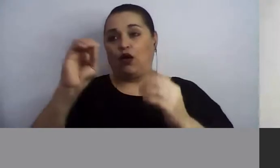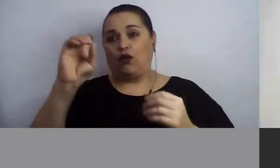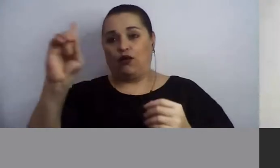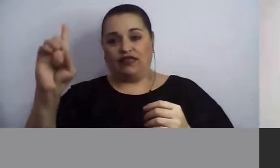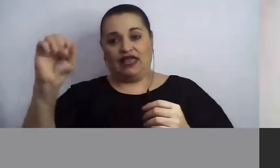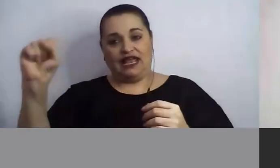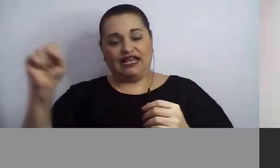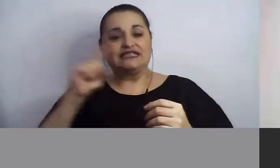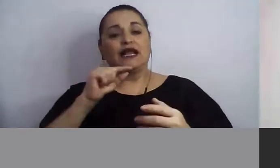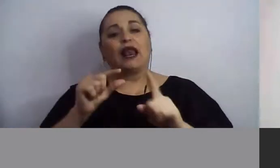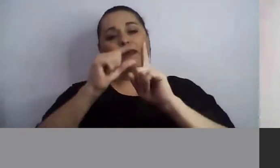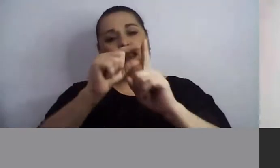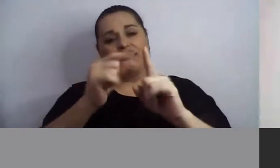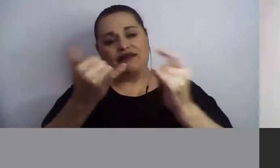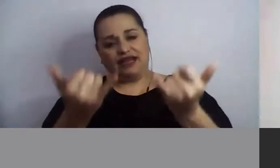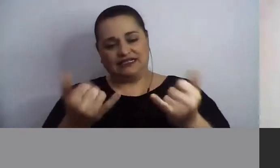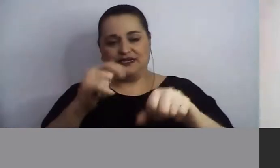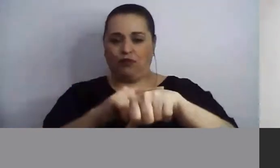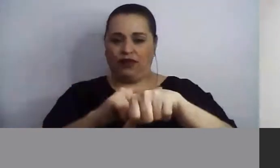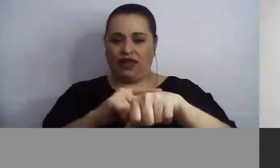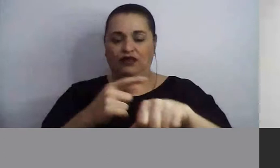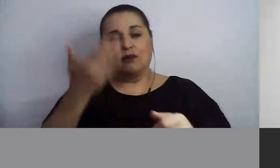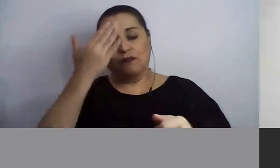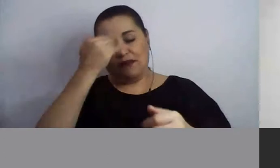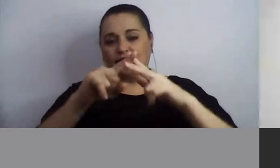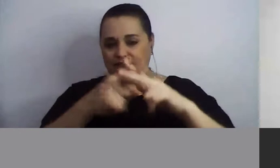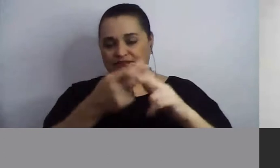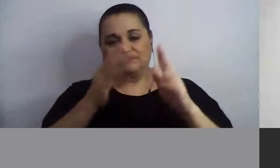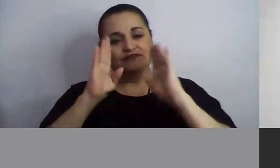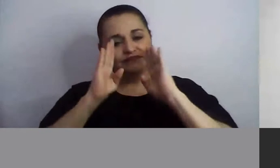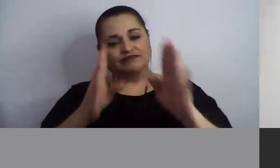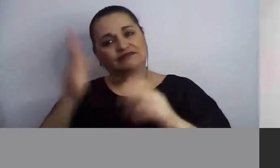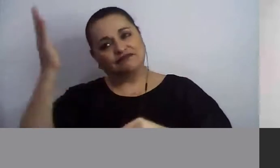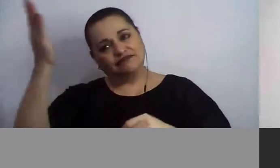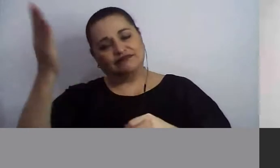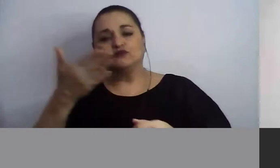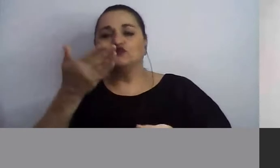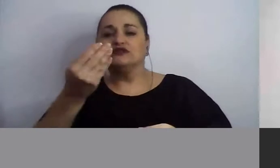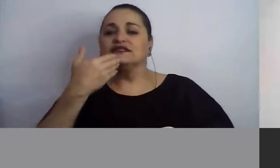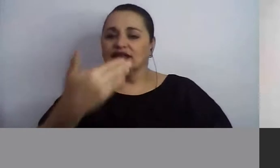a quien le doy la palabra en este momento para atender su ponencia. Muchas gracias.